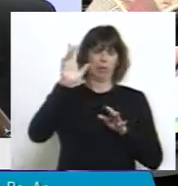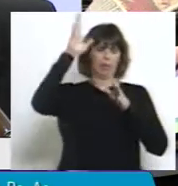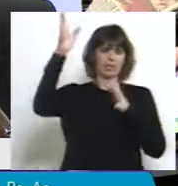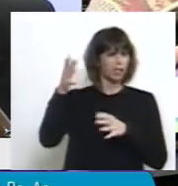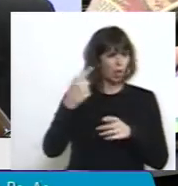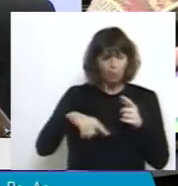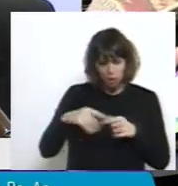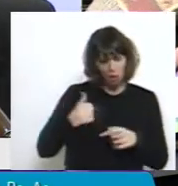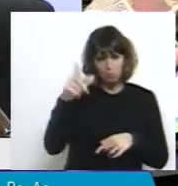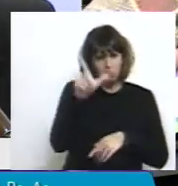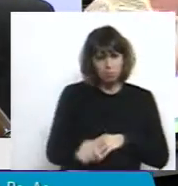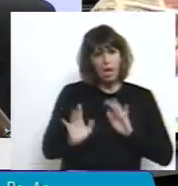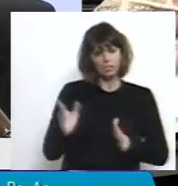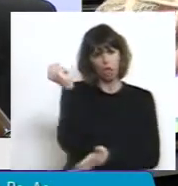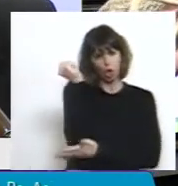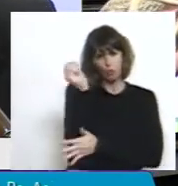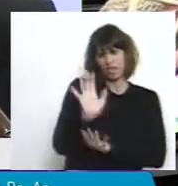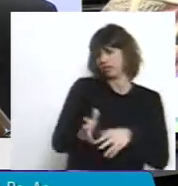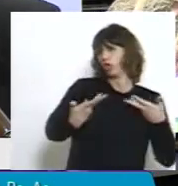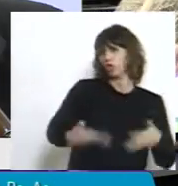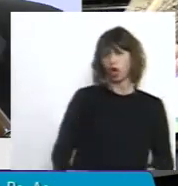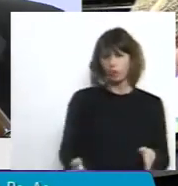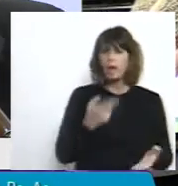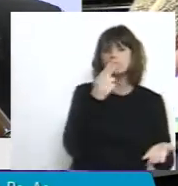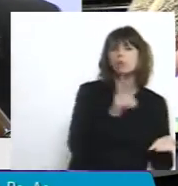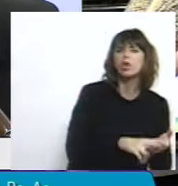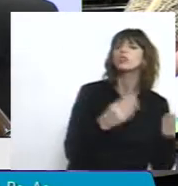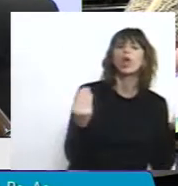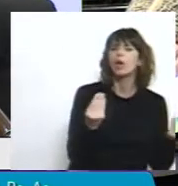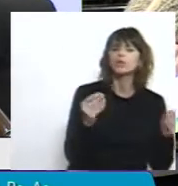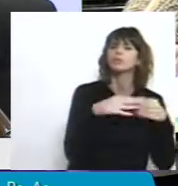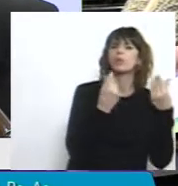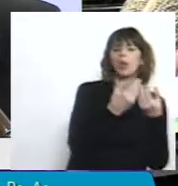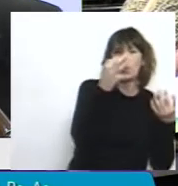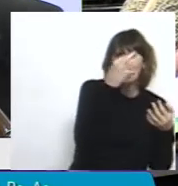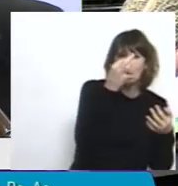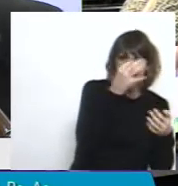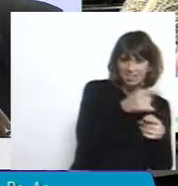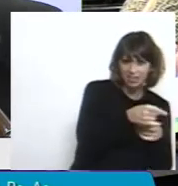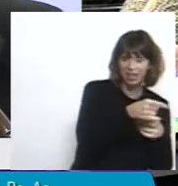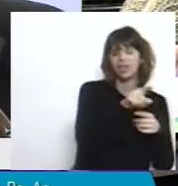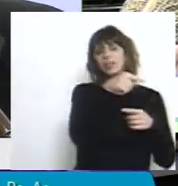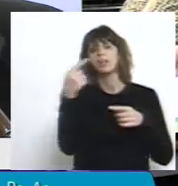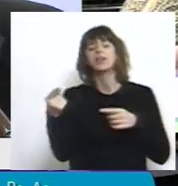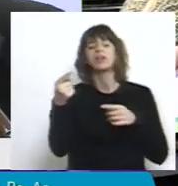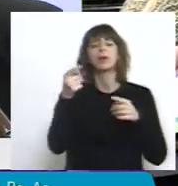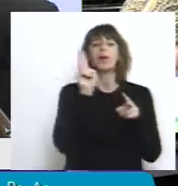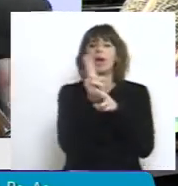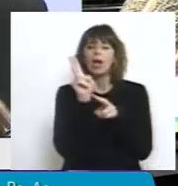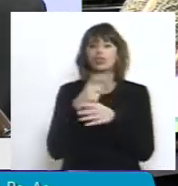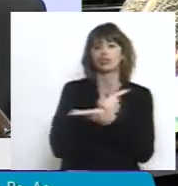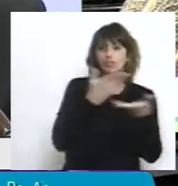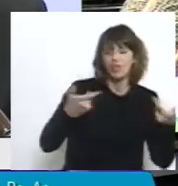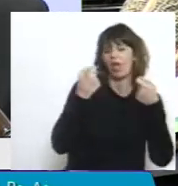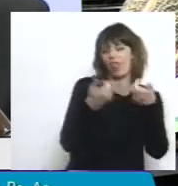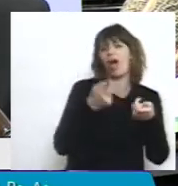Es normal, lamento decirle que es normal. Los impuestos son 20 puntos, la seguridad social son 8 puntos sobre el PBI y